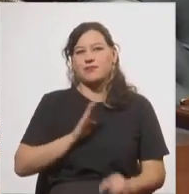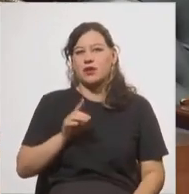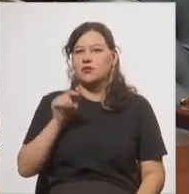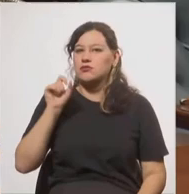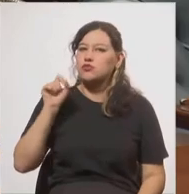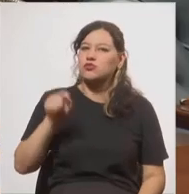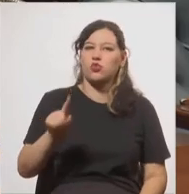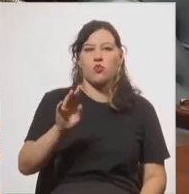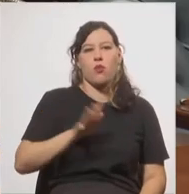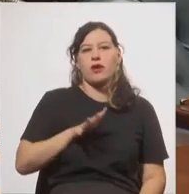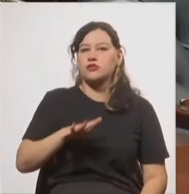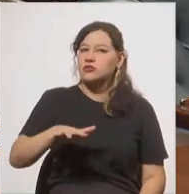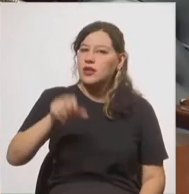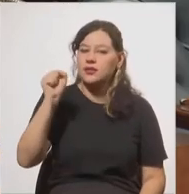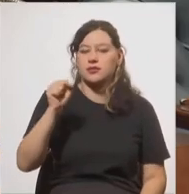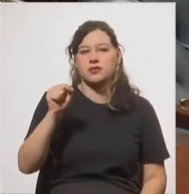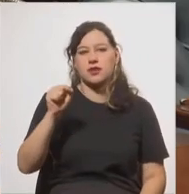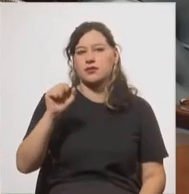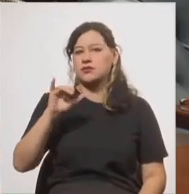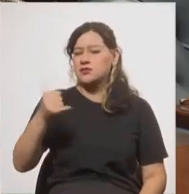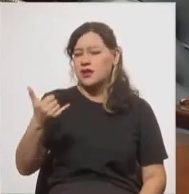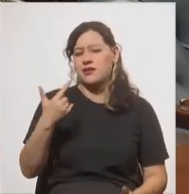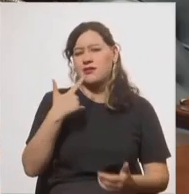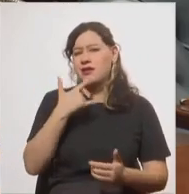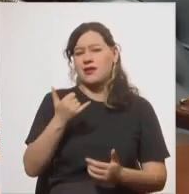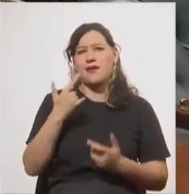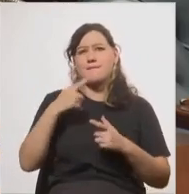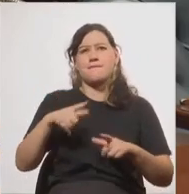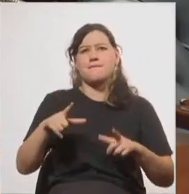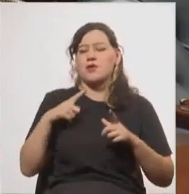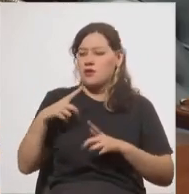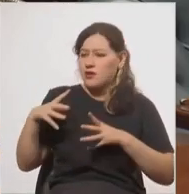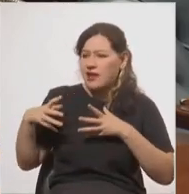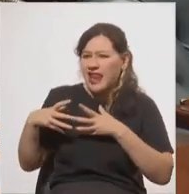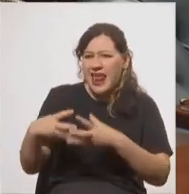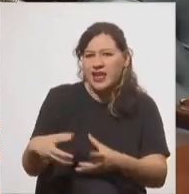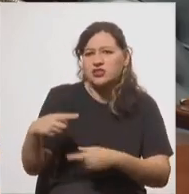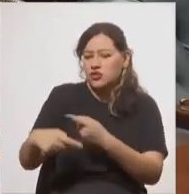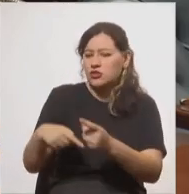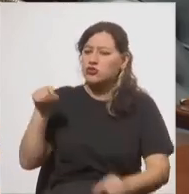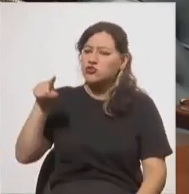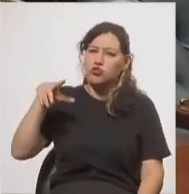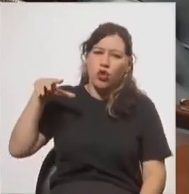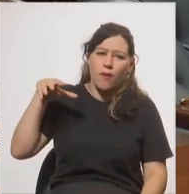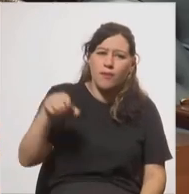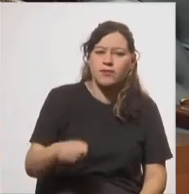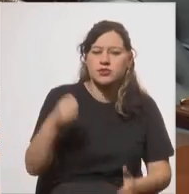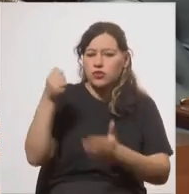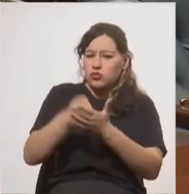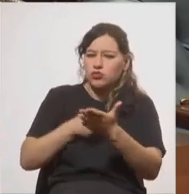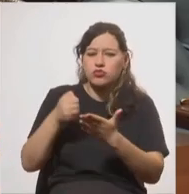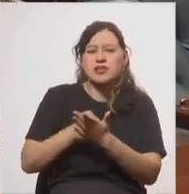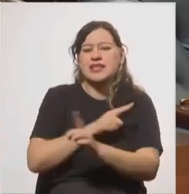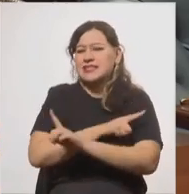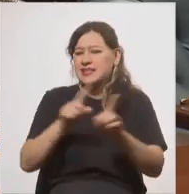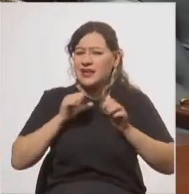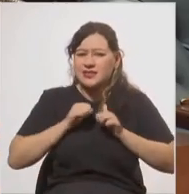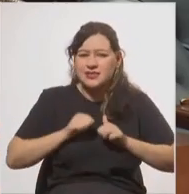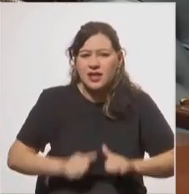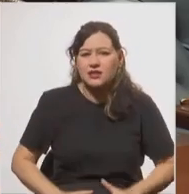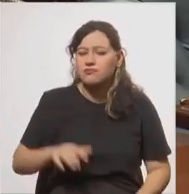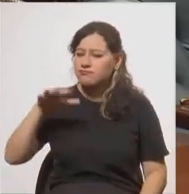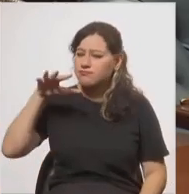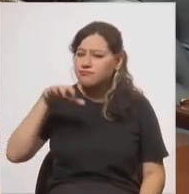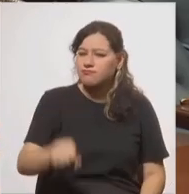socialista, ejemplo de generaciones de mujeres socialistas por su compromiso y por su lucha incansable, por la convicción y